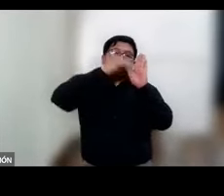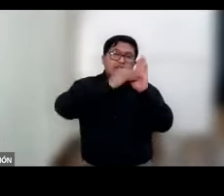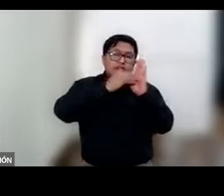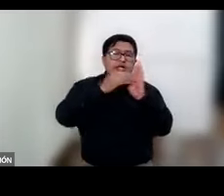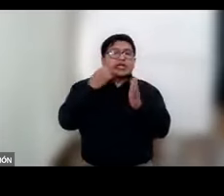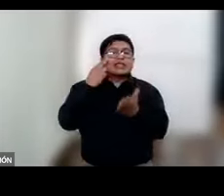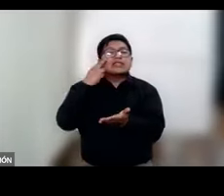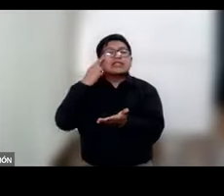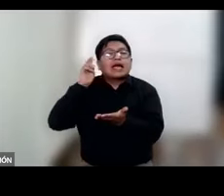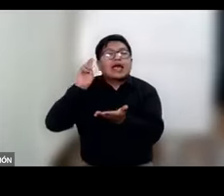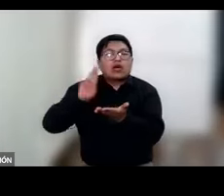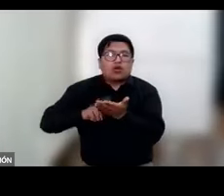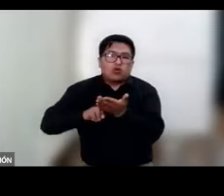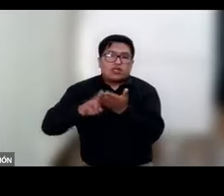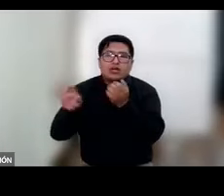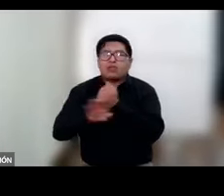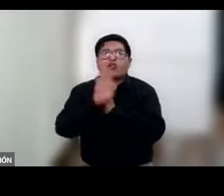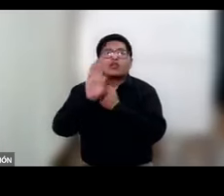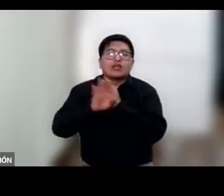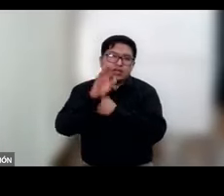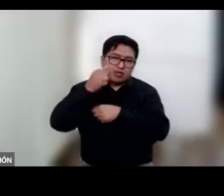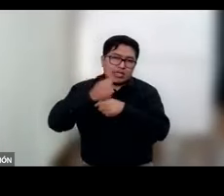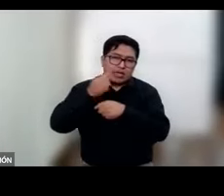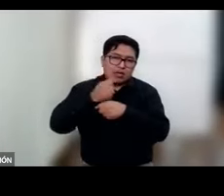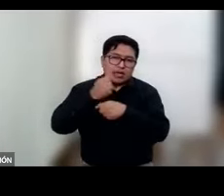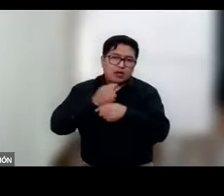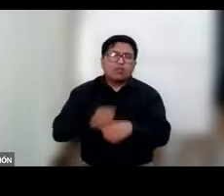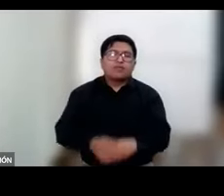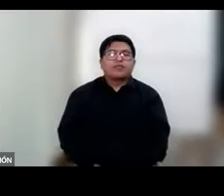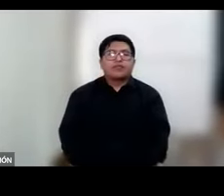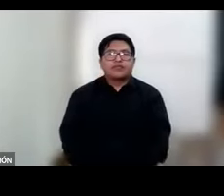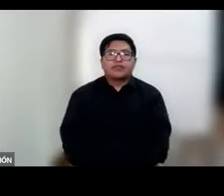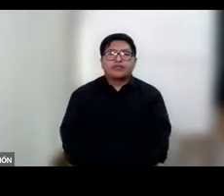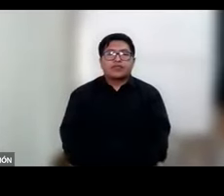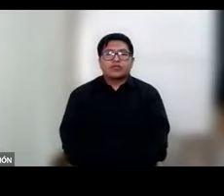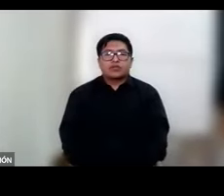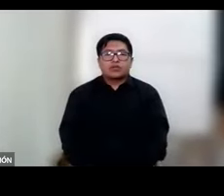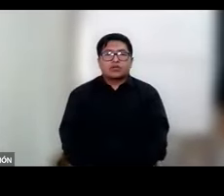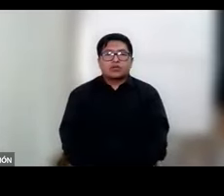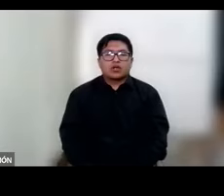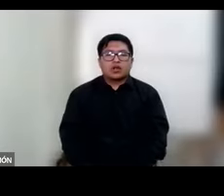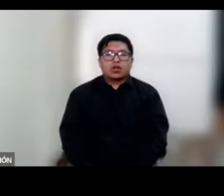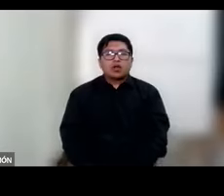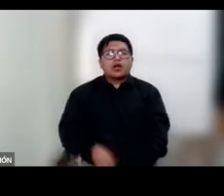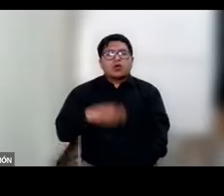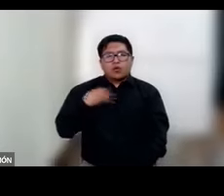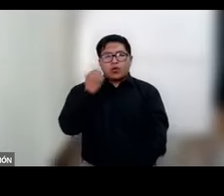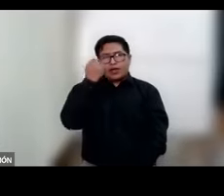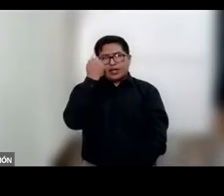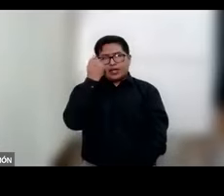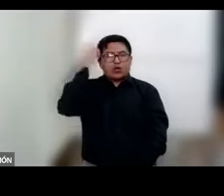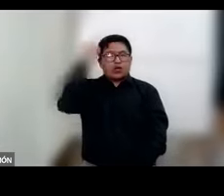derecho a la protección en el trabajo no entendiendo la lógica claro que sí se entiende la